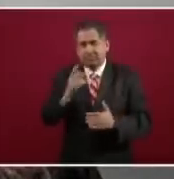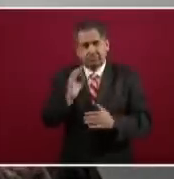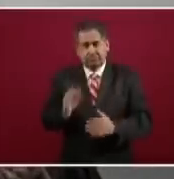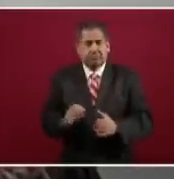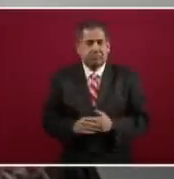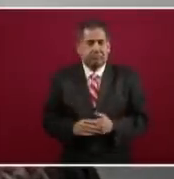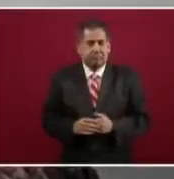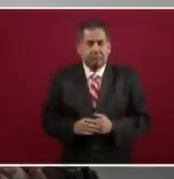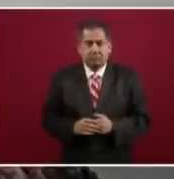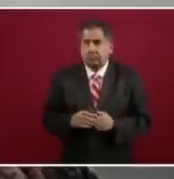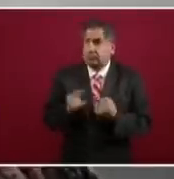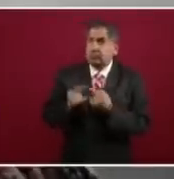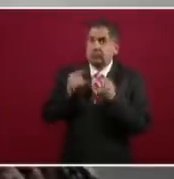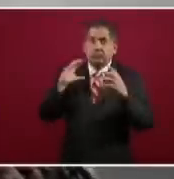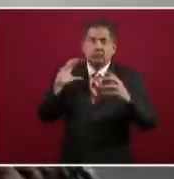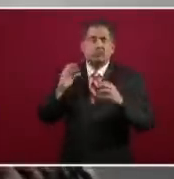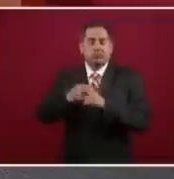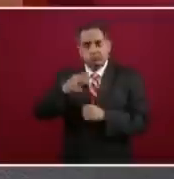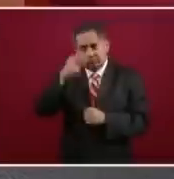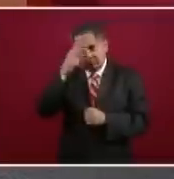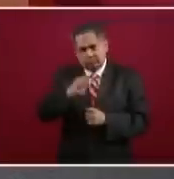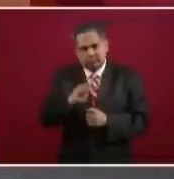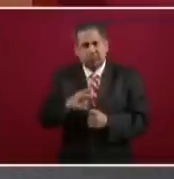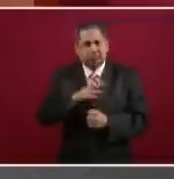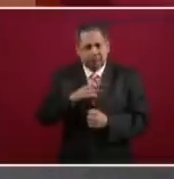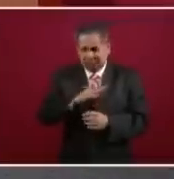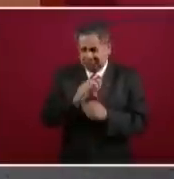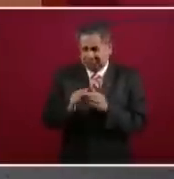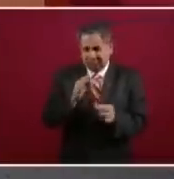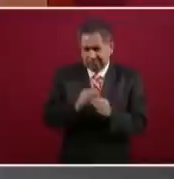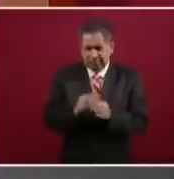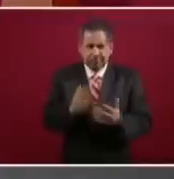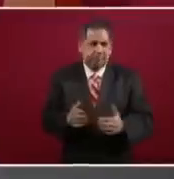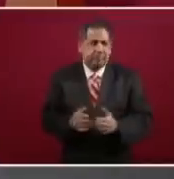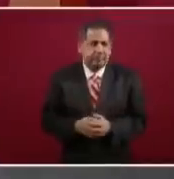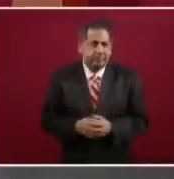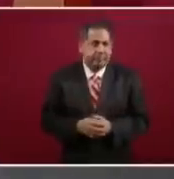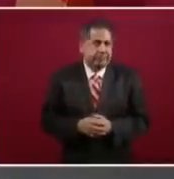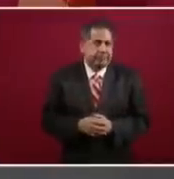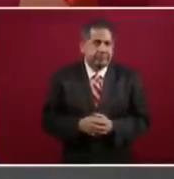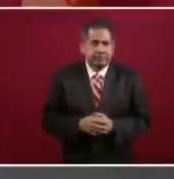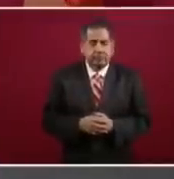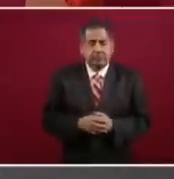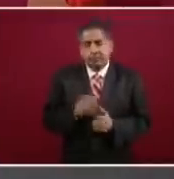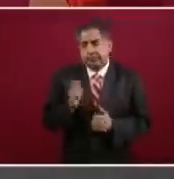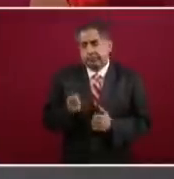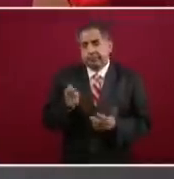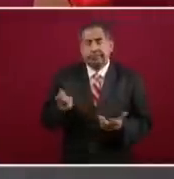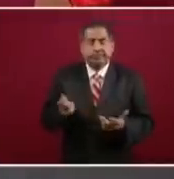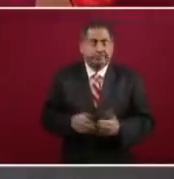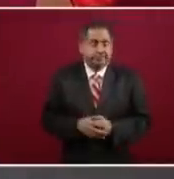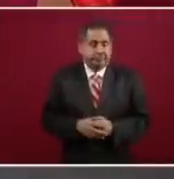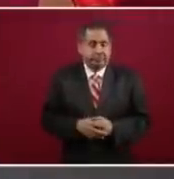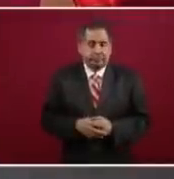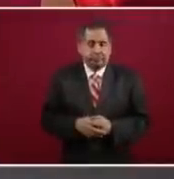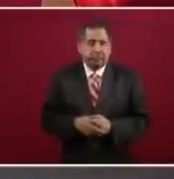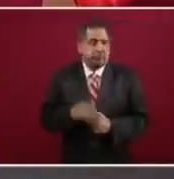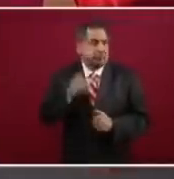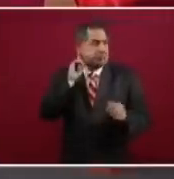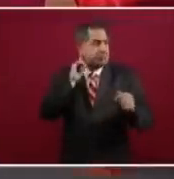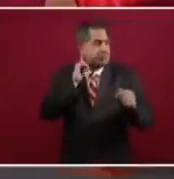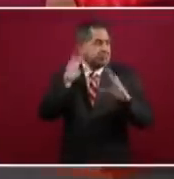que hemos tenido en la historia del país entonces el que haya rumores